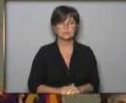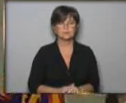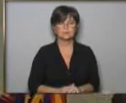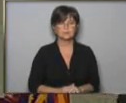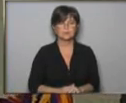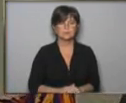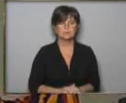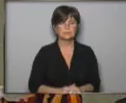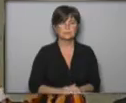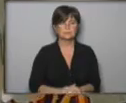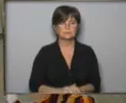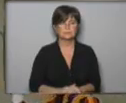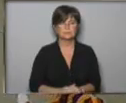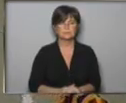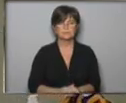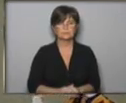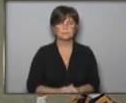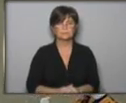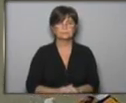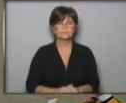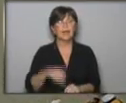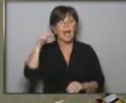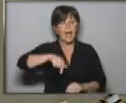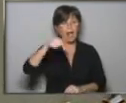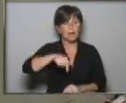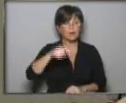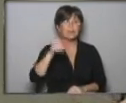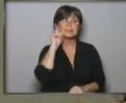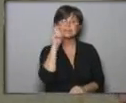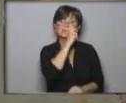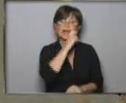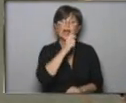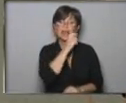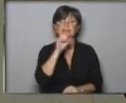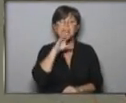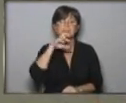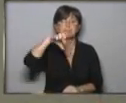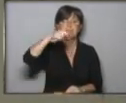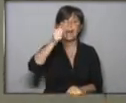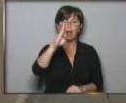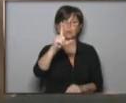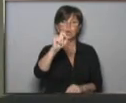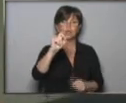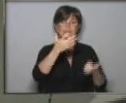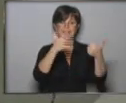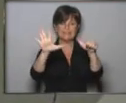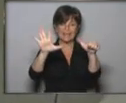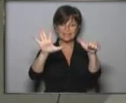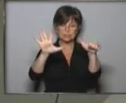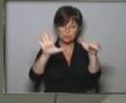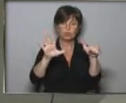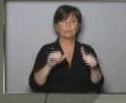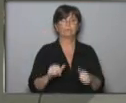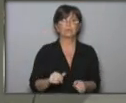Estamos en la sala Pablo VI, el aula Nervi, de